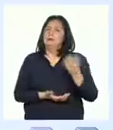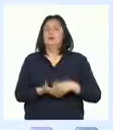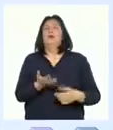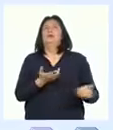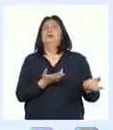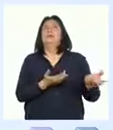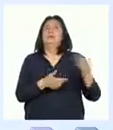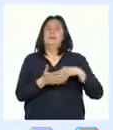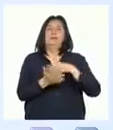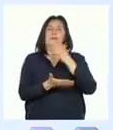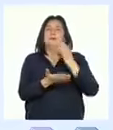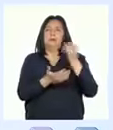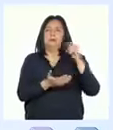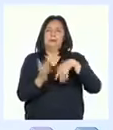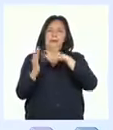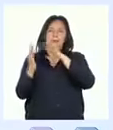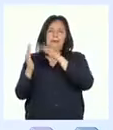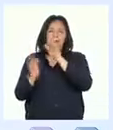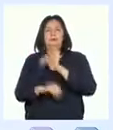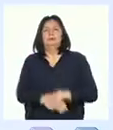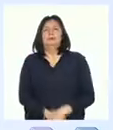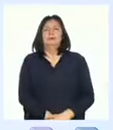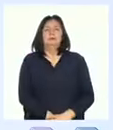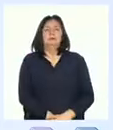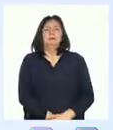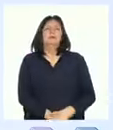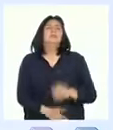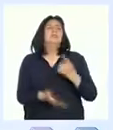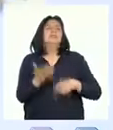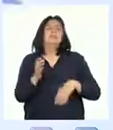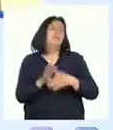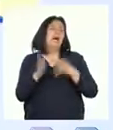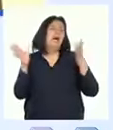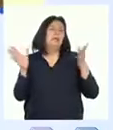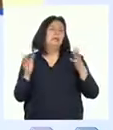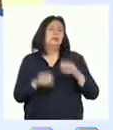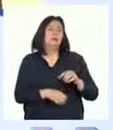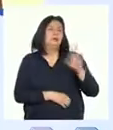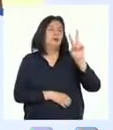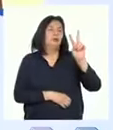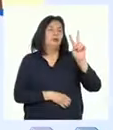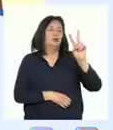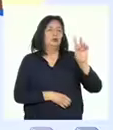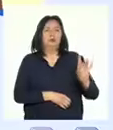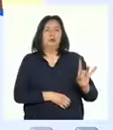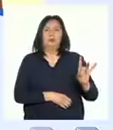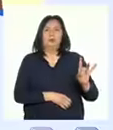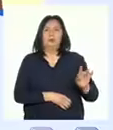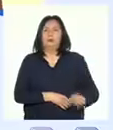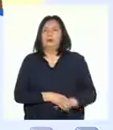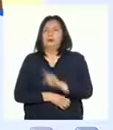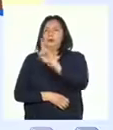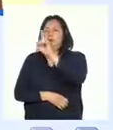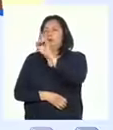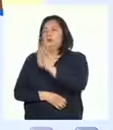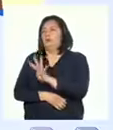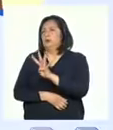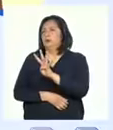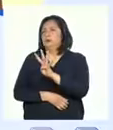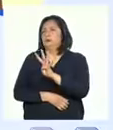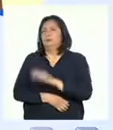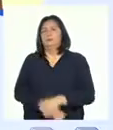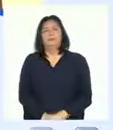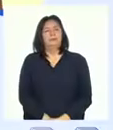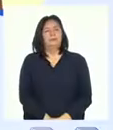retomando nuestro problema de la pintura. ¿Qué es mayor, 2/8 de galón o 1/4 de